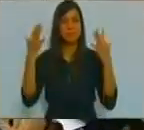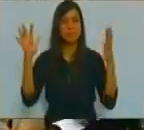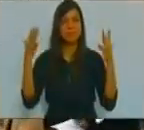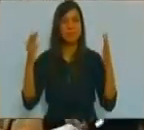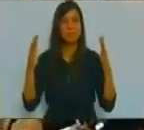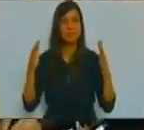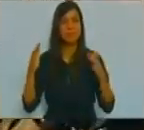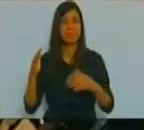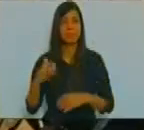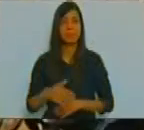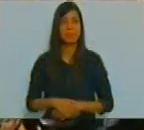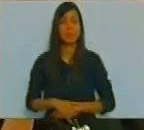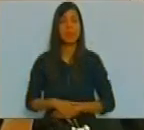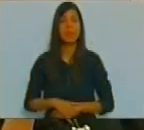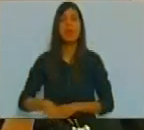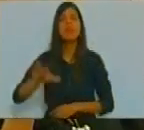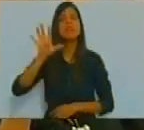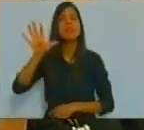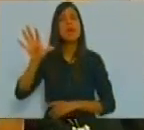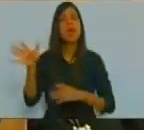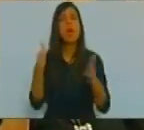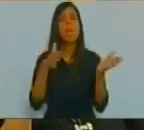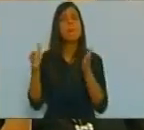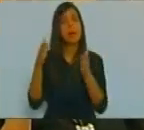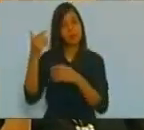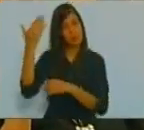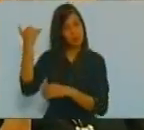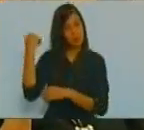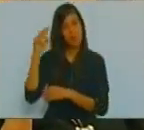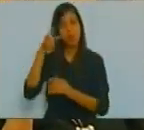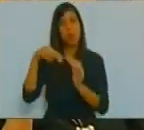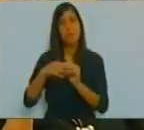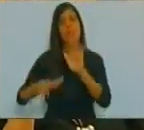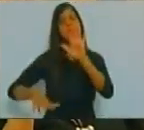cuando es el 5 de marzo de 2013